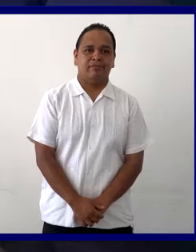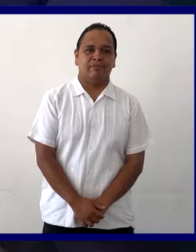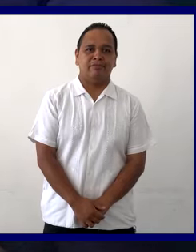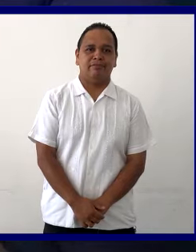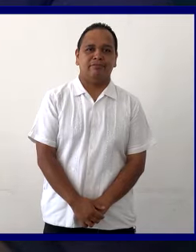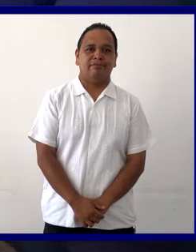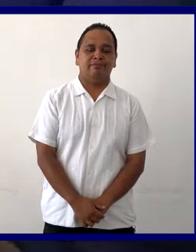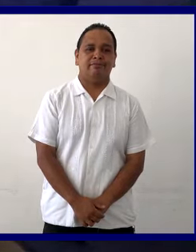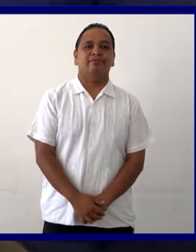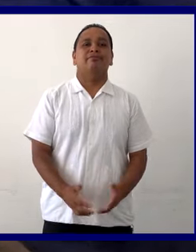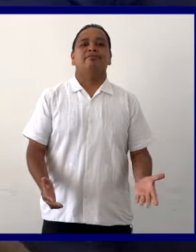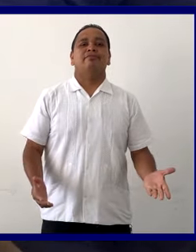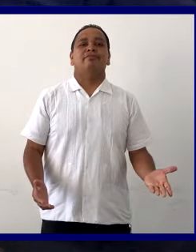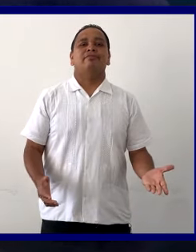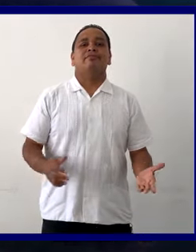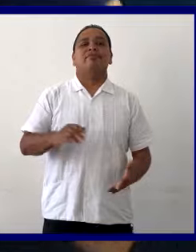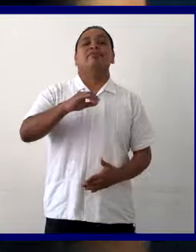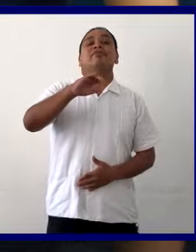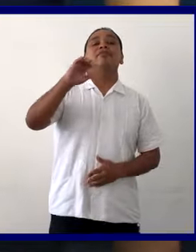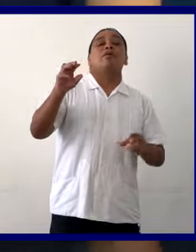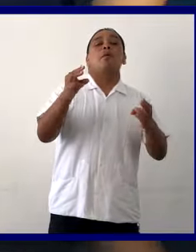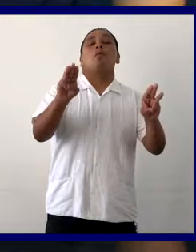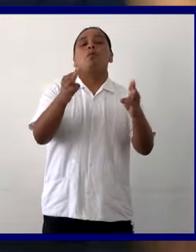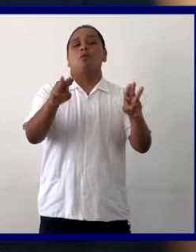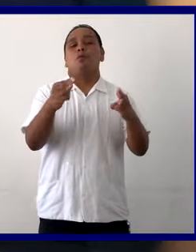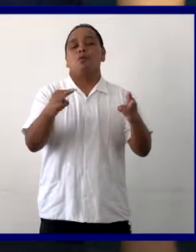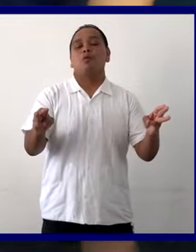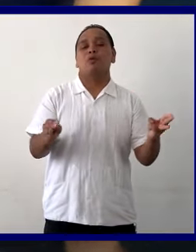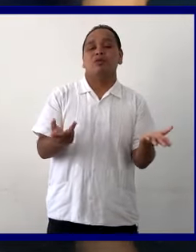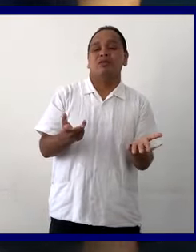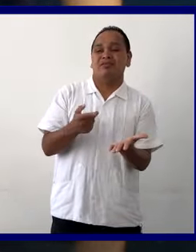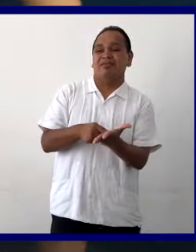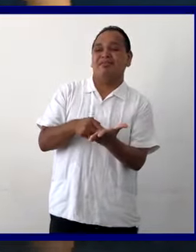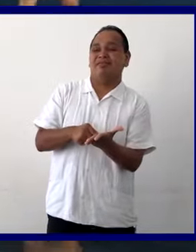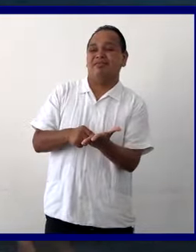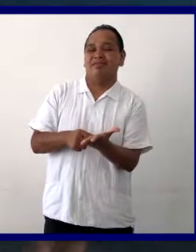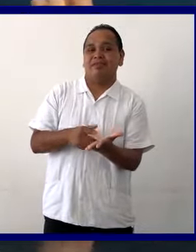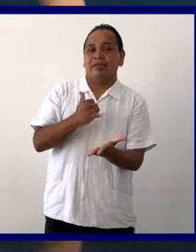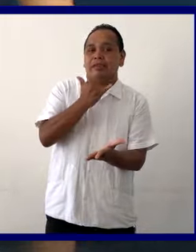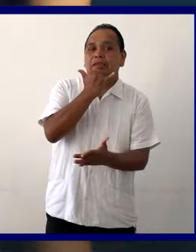¿Por qué fueron en el programa la música si no tenemos para pagar los derechos? Disculpen.